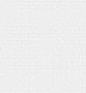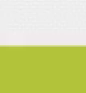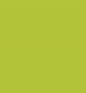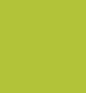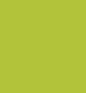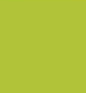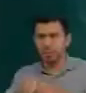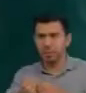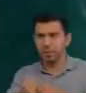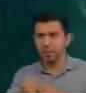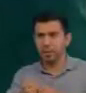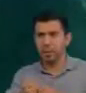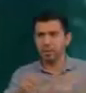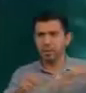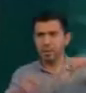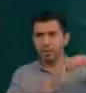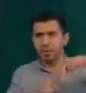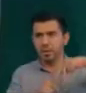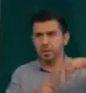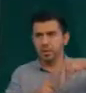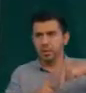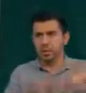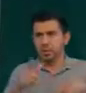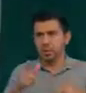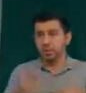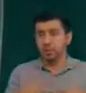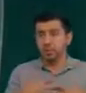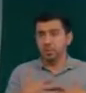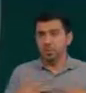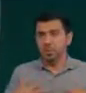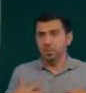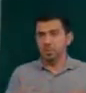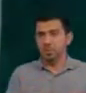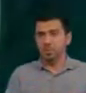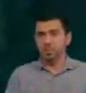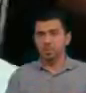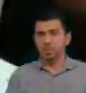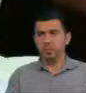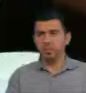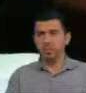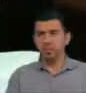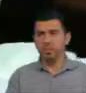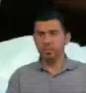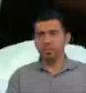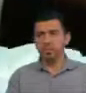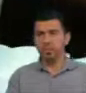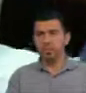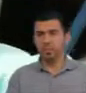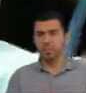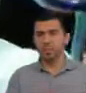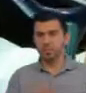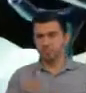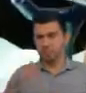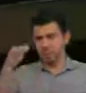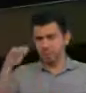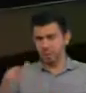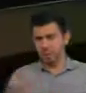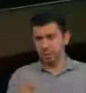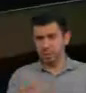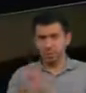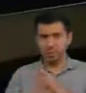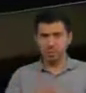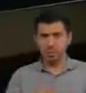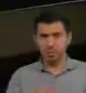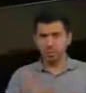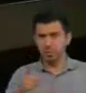www.elantro.com. El tercer felino más grande del mundo y especie casi extinta en Sudamérica, que por muchos años ha sufrido la invasión